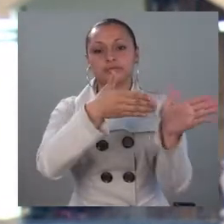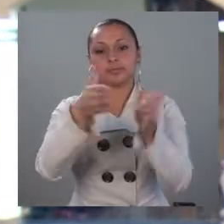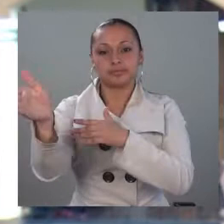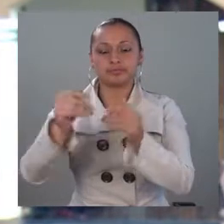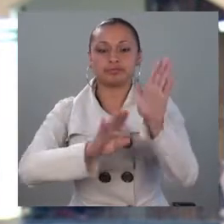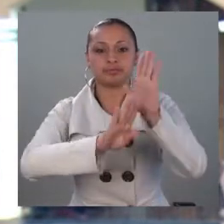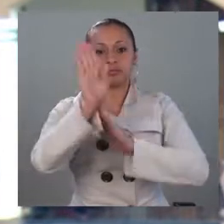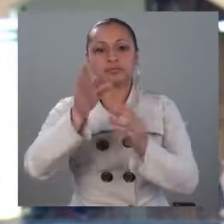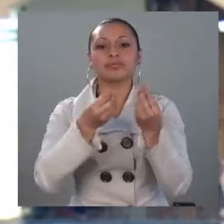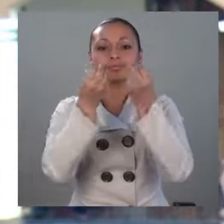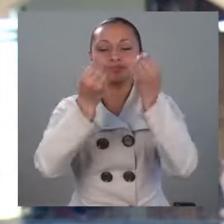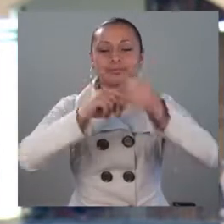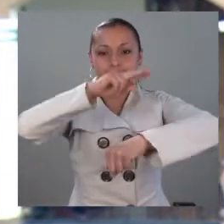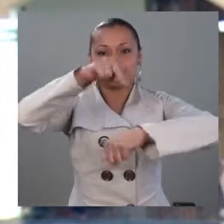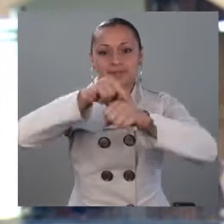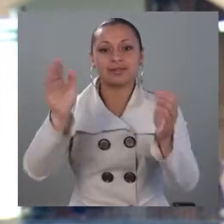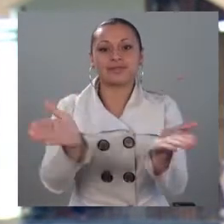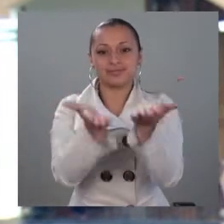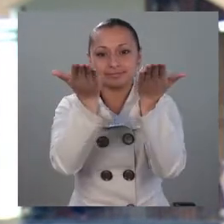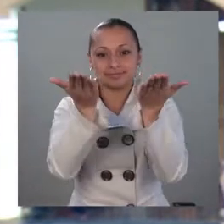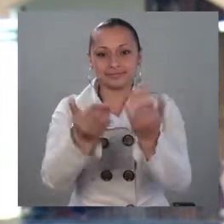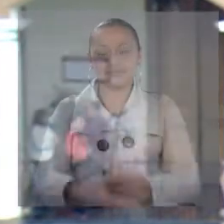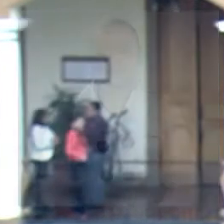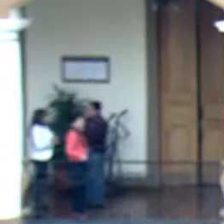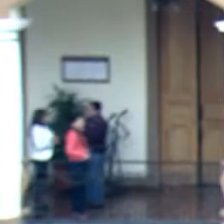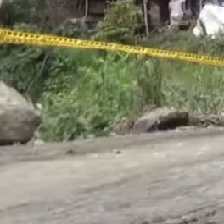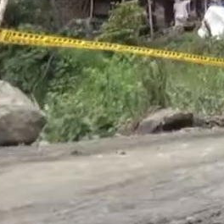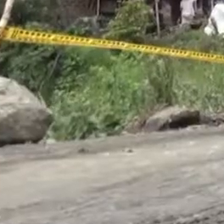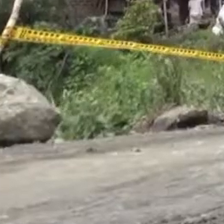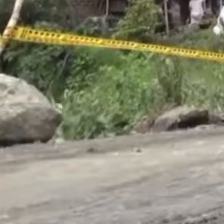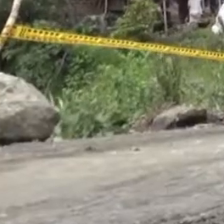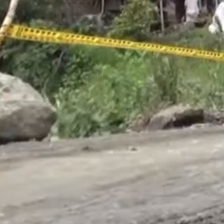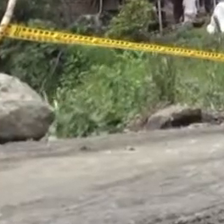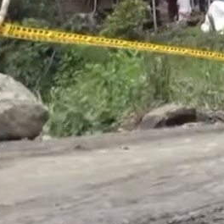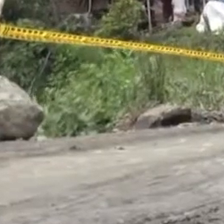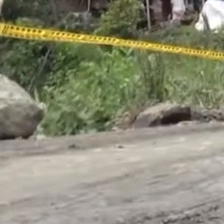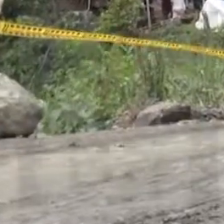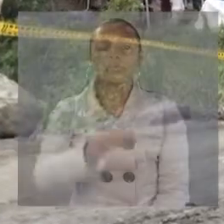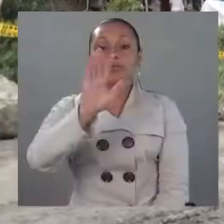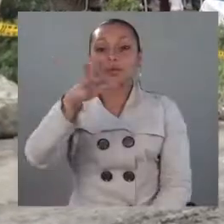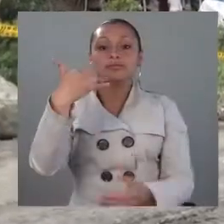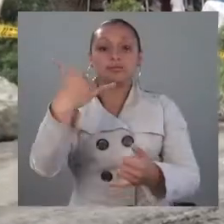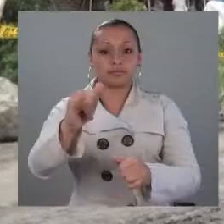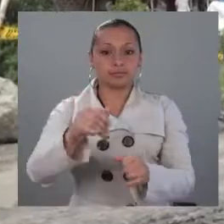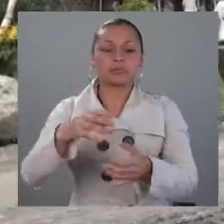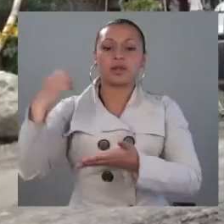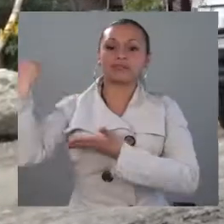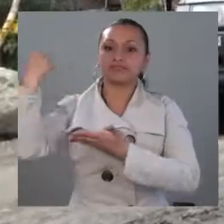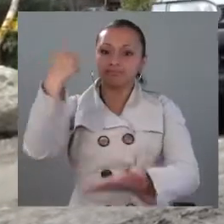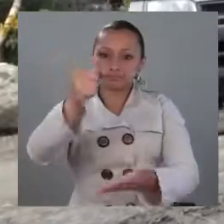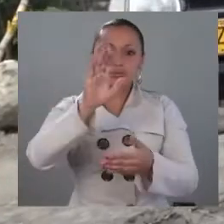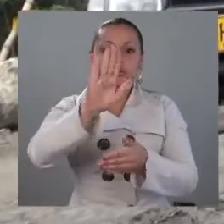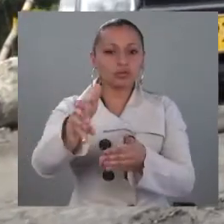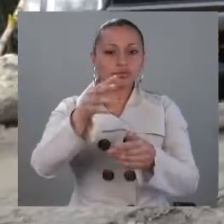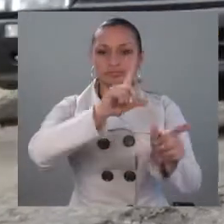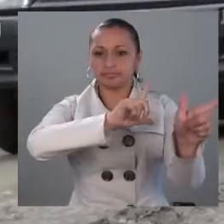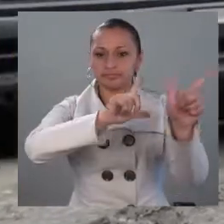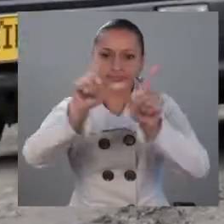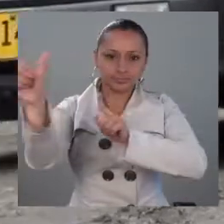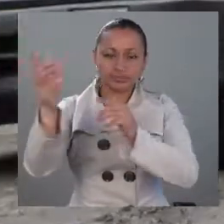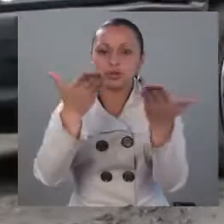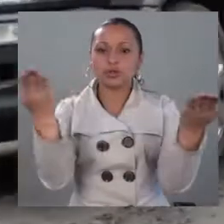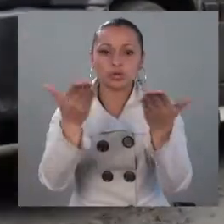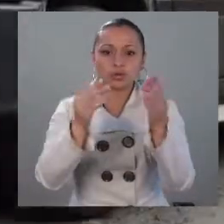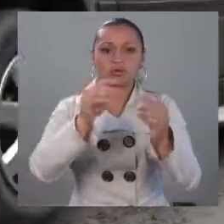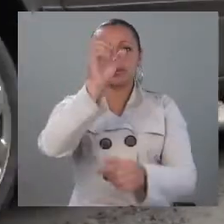consagrados en el Plan de Desarrollo en procura de un Nariño mejor. con la adjudicación de la etapa para el mejoramiento del tramo